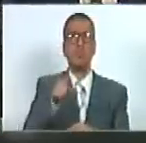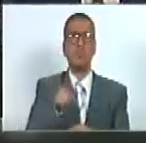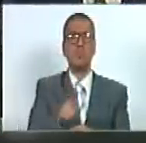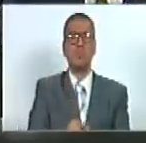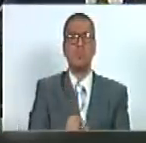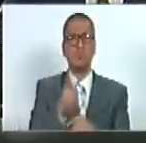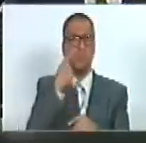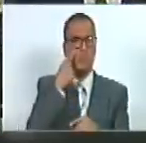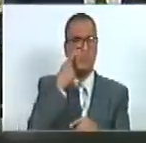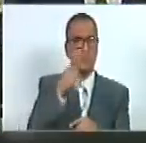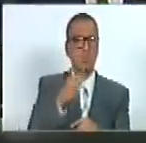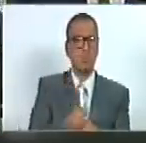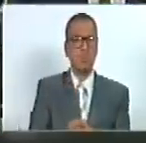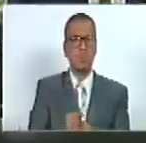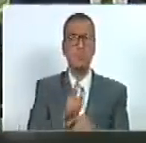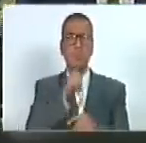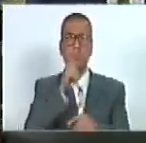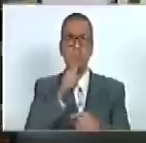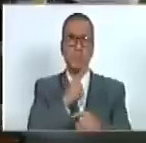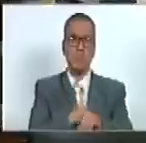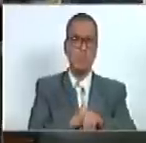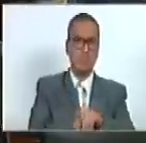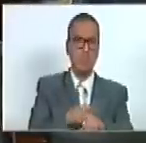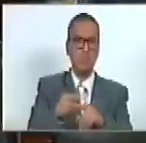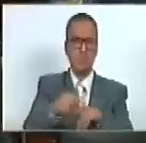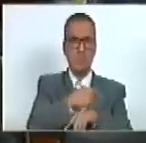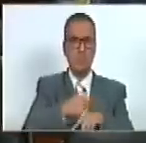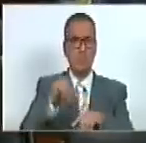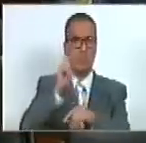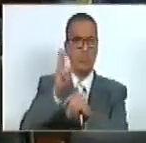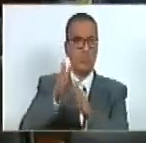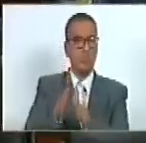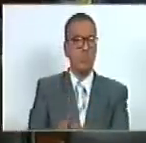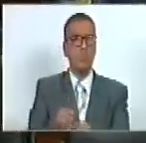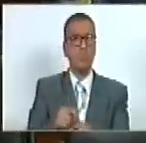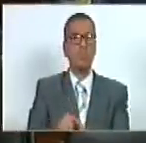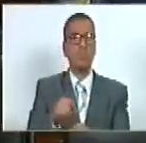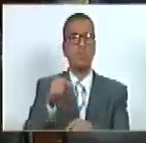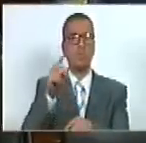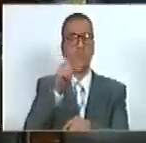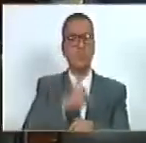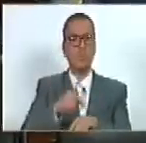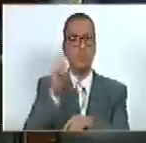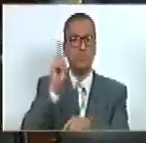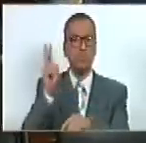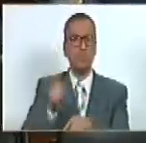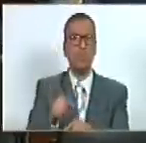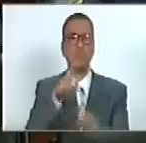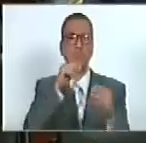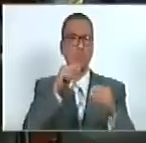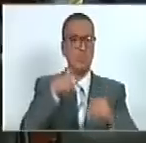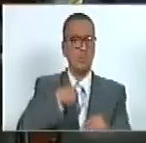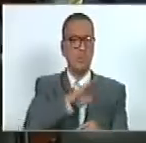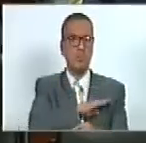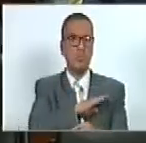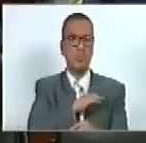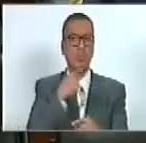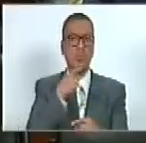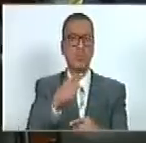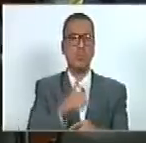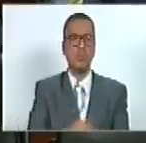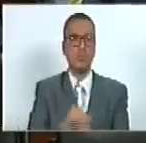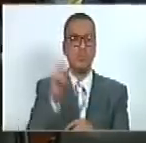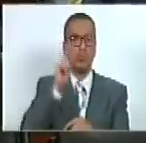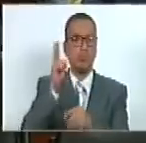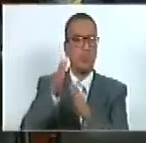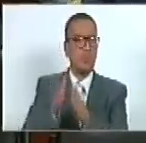capciosas, criminales contra el Estado venezolano. ¿Quién les habla? Yo no puedo salir prácticamente de